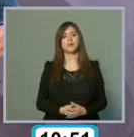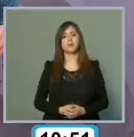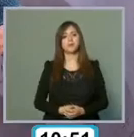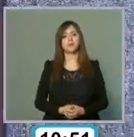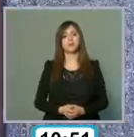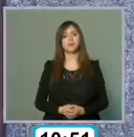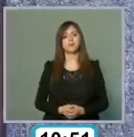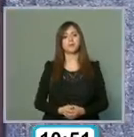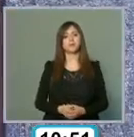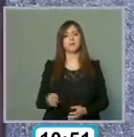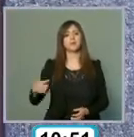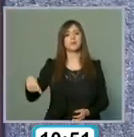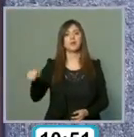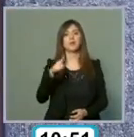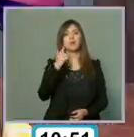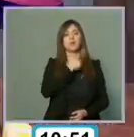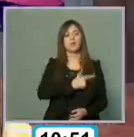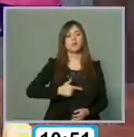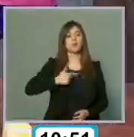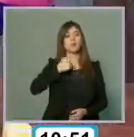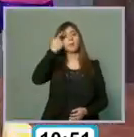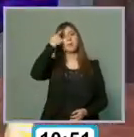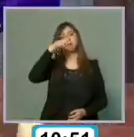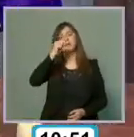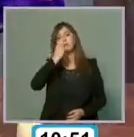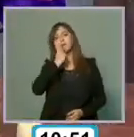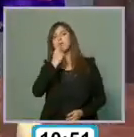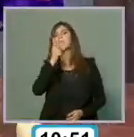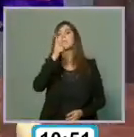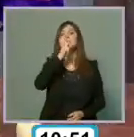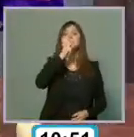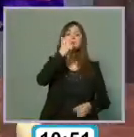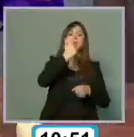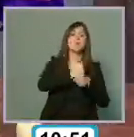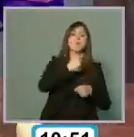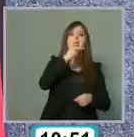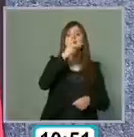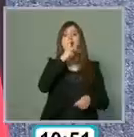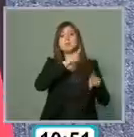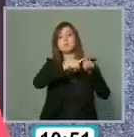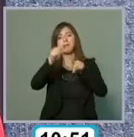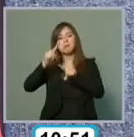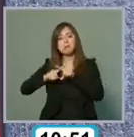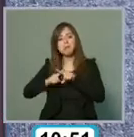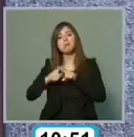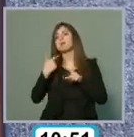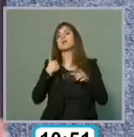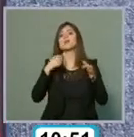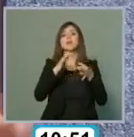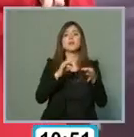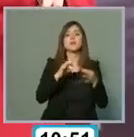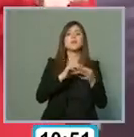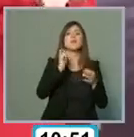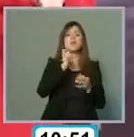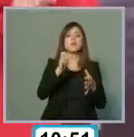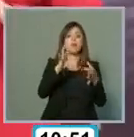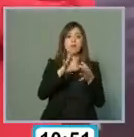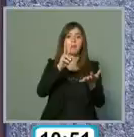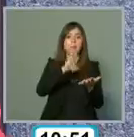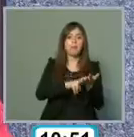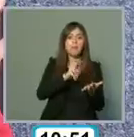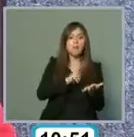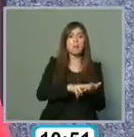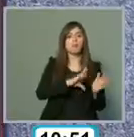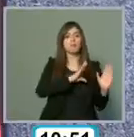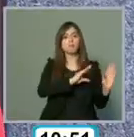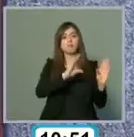Entonces es un show que lo disfrutan tanto niños como papás, abuelitos, tíos, demás. Ujú. Y toda la cuestión que comentábamos, ¿no? De los valores, de la enseñanza, pero sí